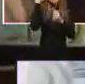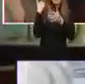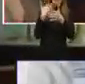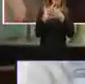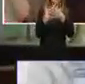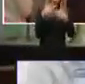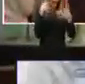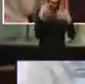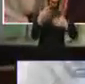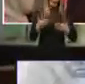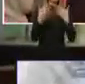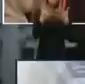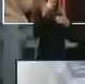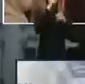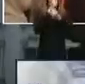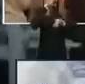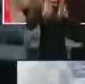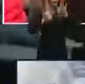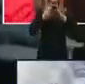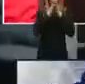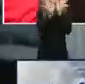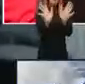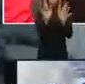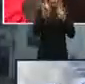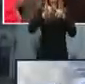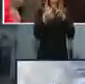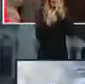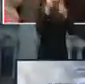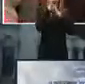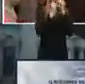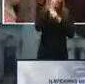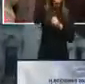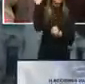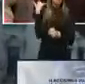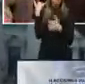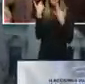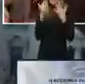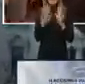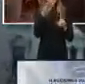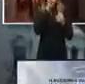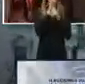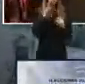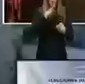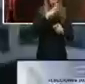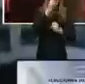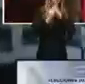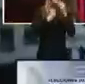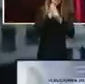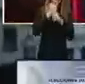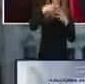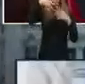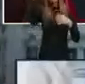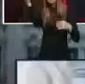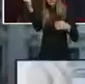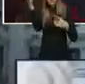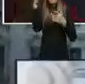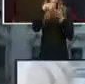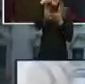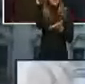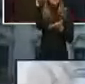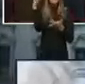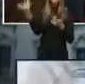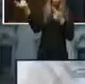ser su secretario general a partir del año pasado. Y a pesar de que había tenido muchos años fuera del país, retoma la